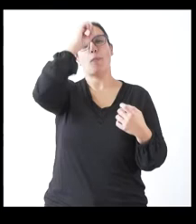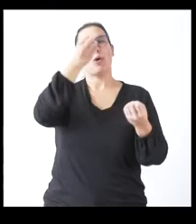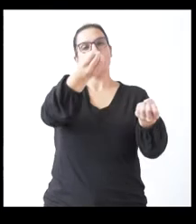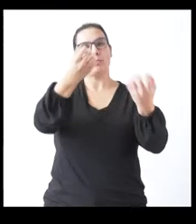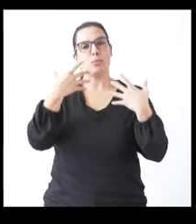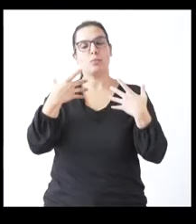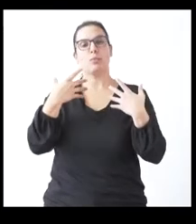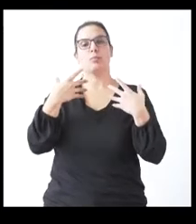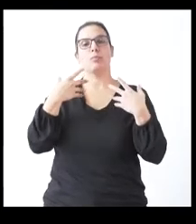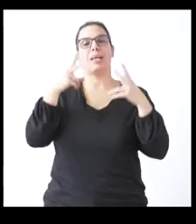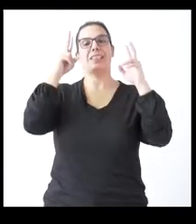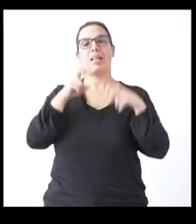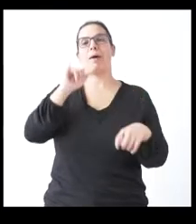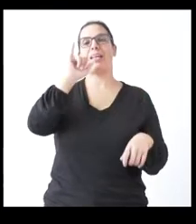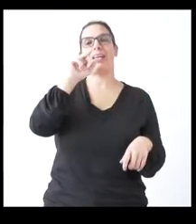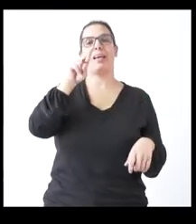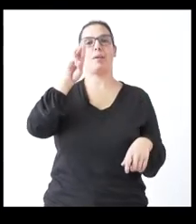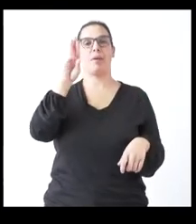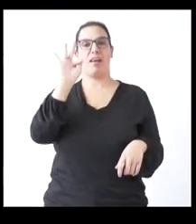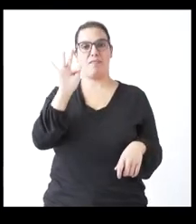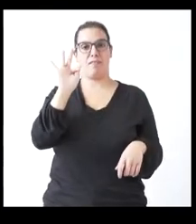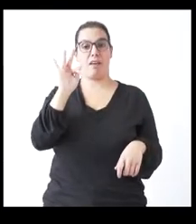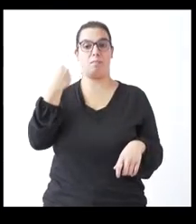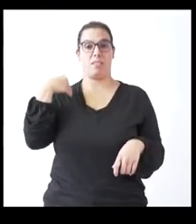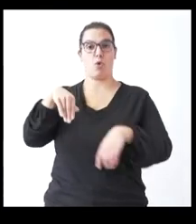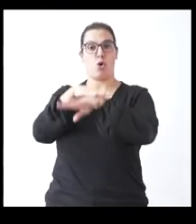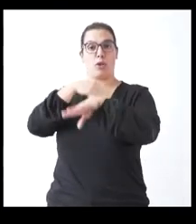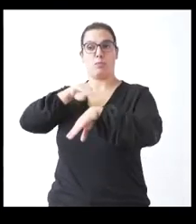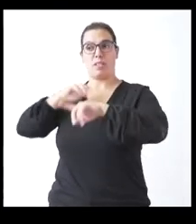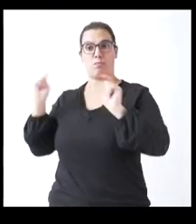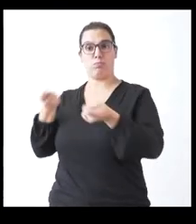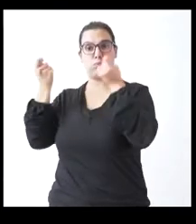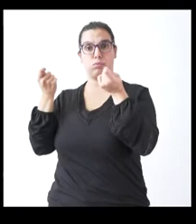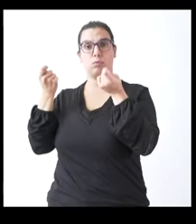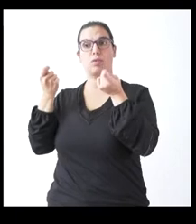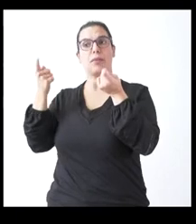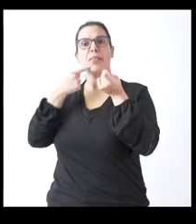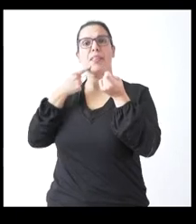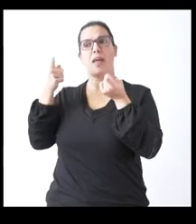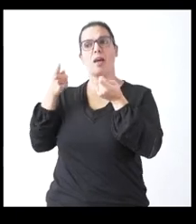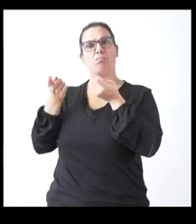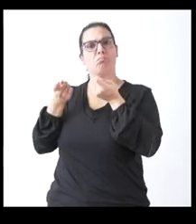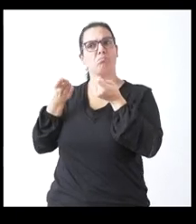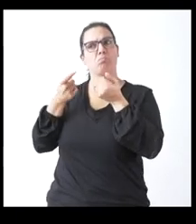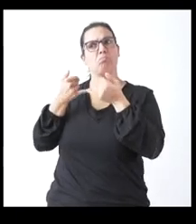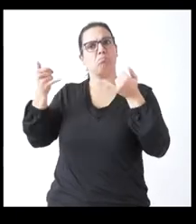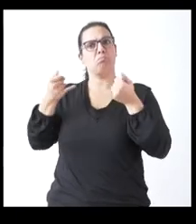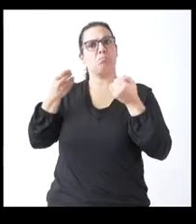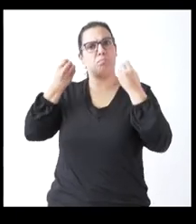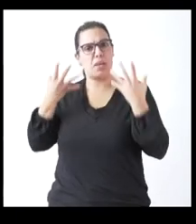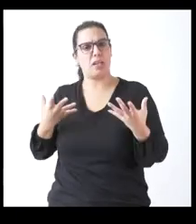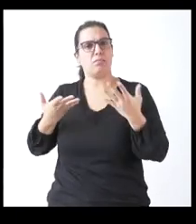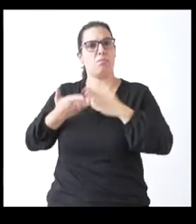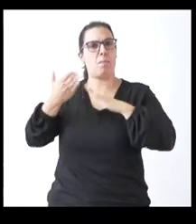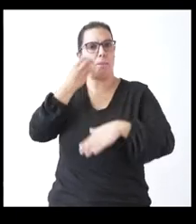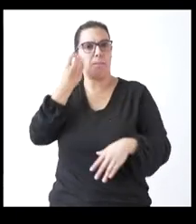en lo referido al irpf que ha anunciado hoy el gobierno no sé si cree que va en buena línea esas medidas del gobierno y por otro lado en el